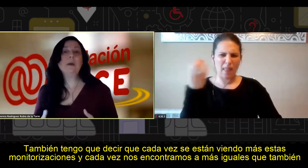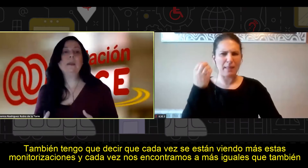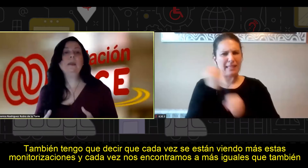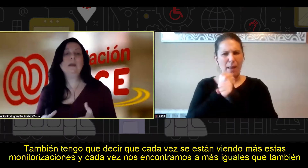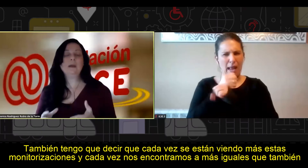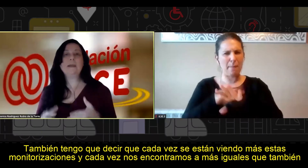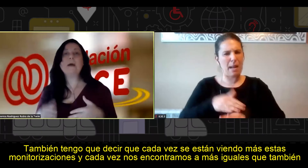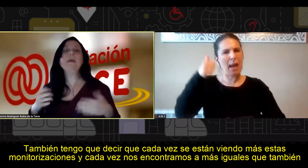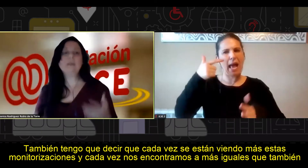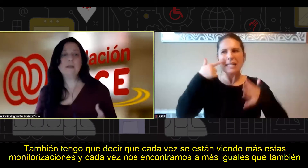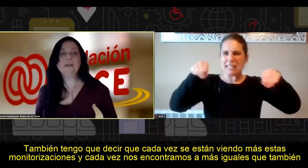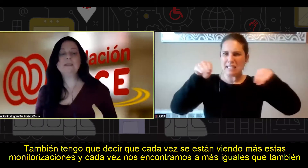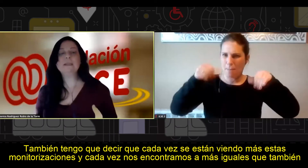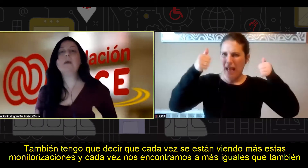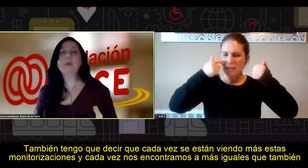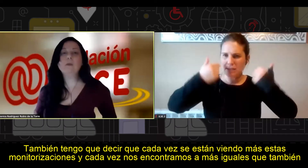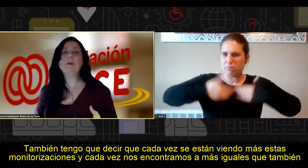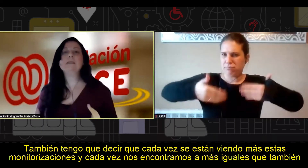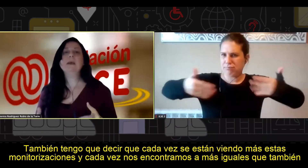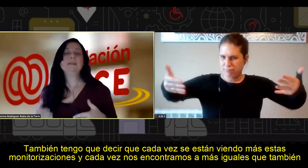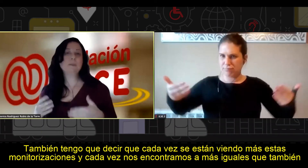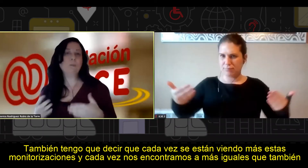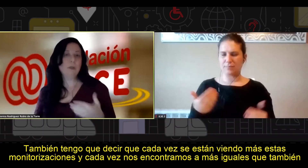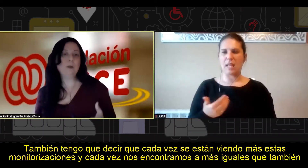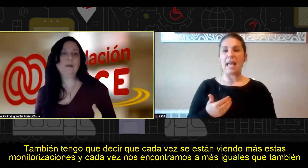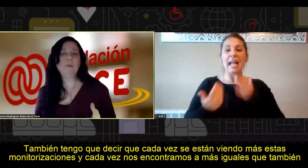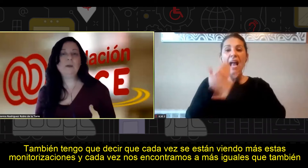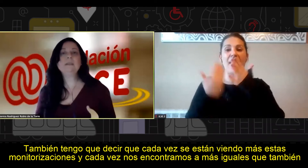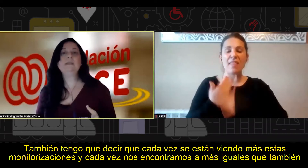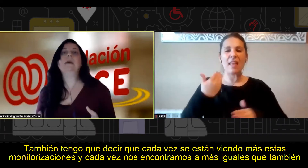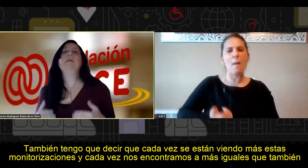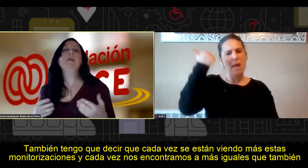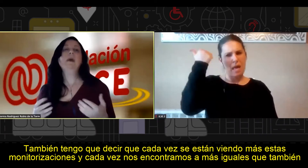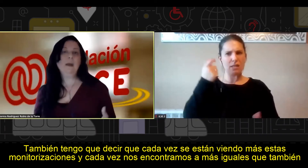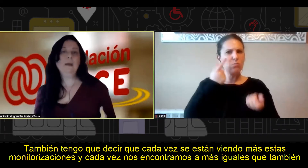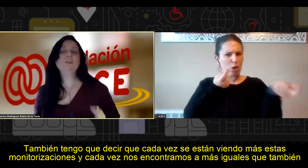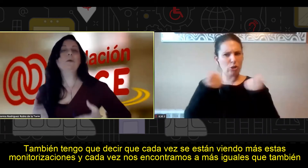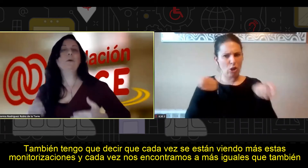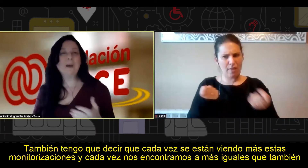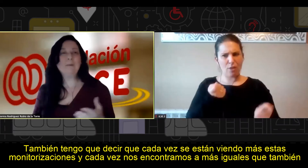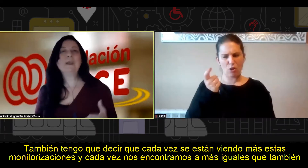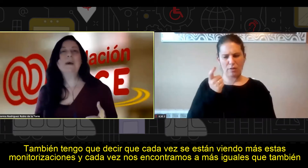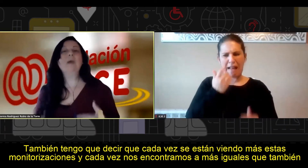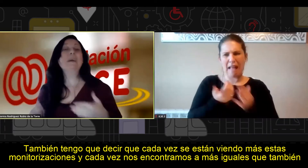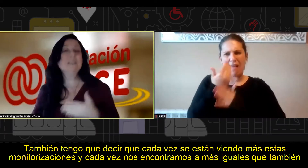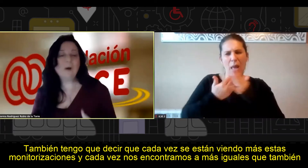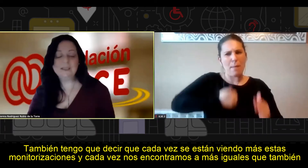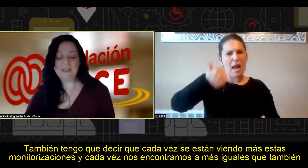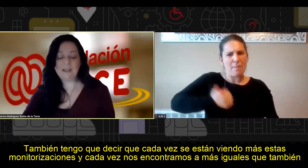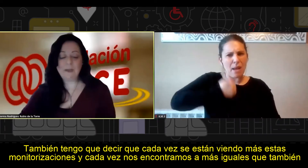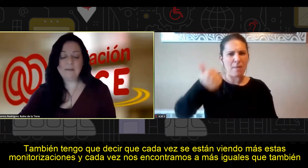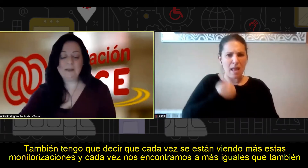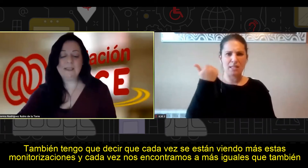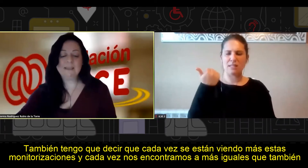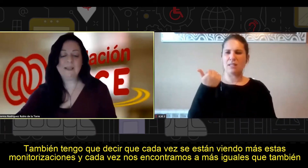que decir que cada vez se están viendo más estas monitorizaciones y cada vez nos encontramos a más iguales que